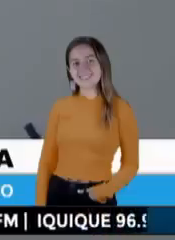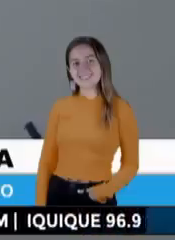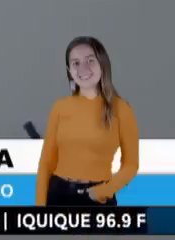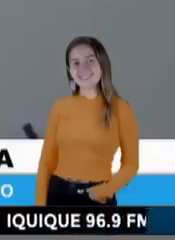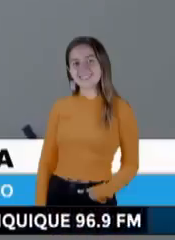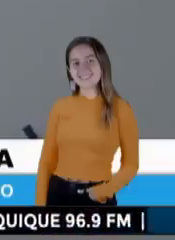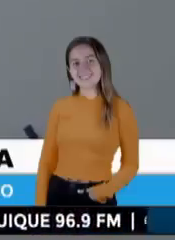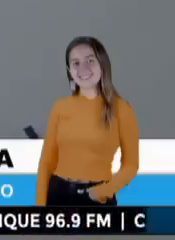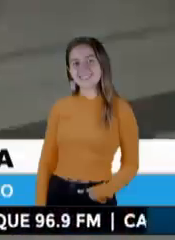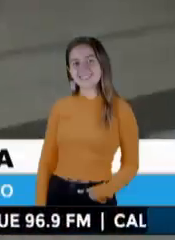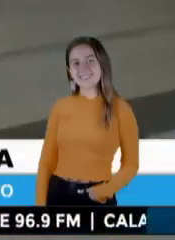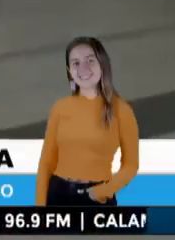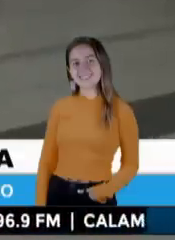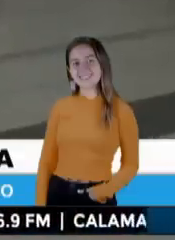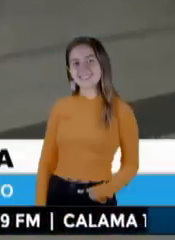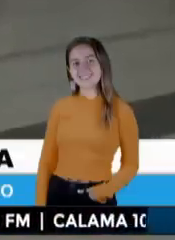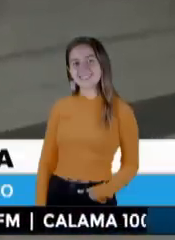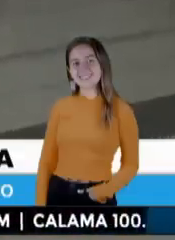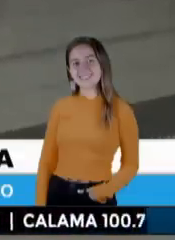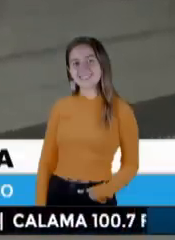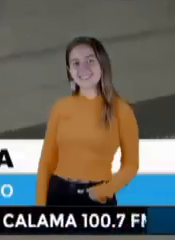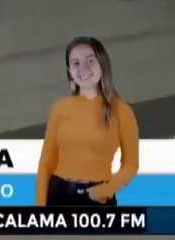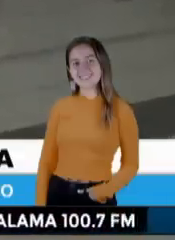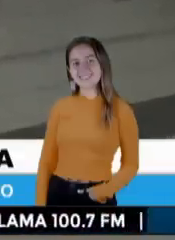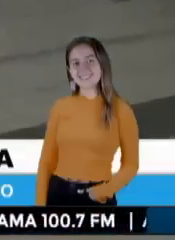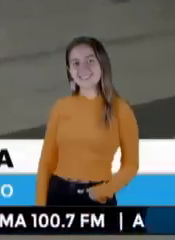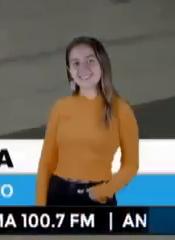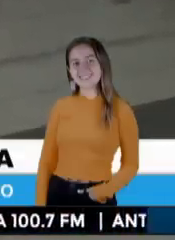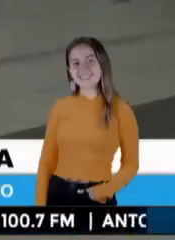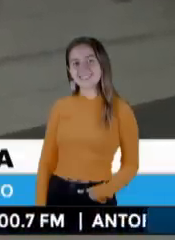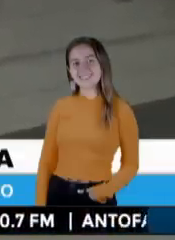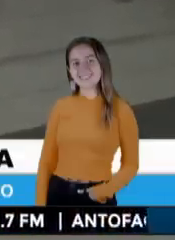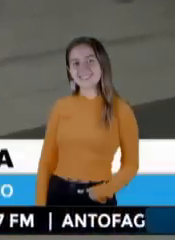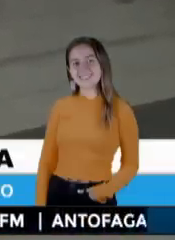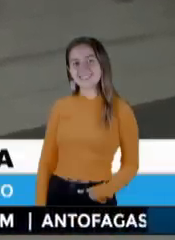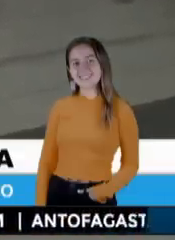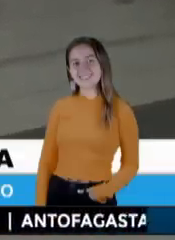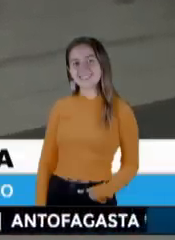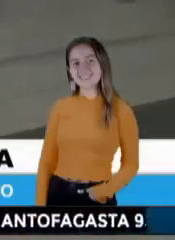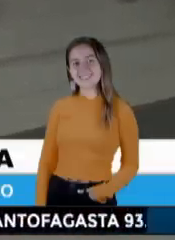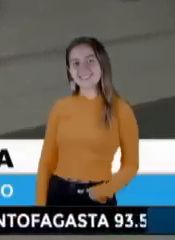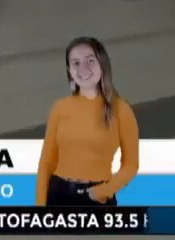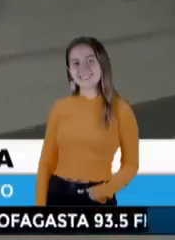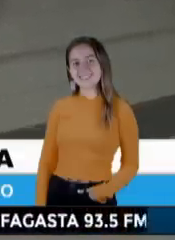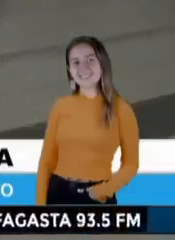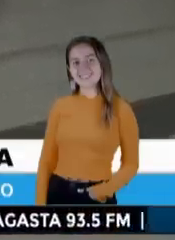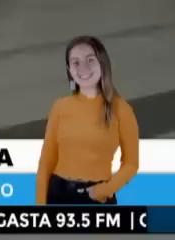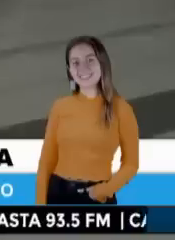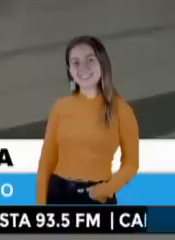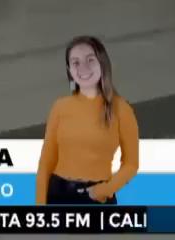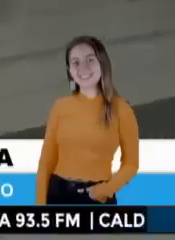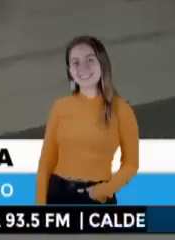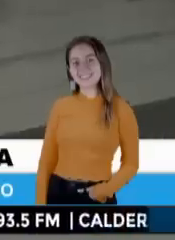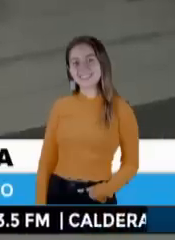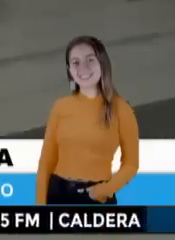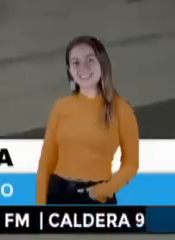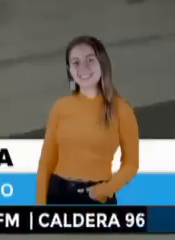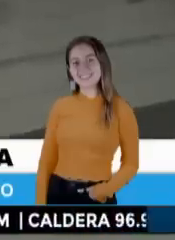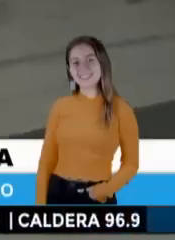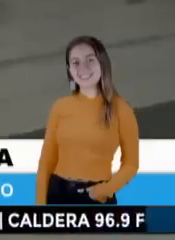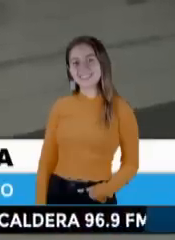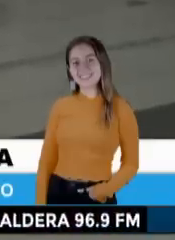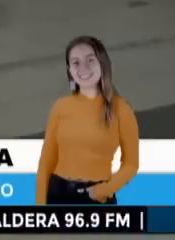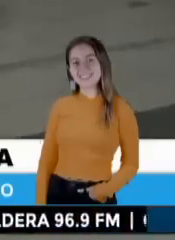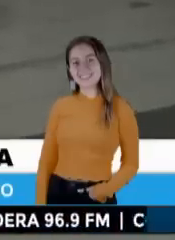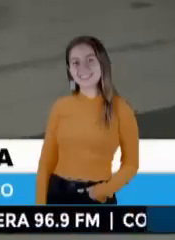Junta Nacional de la cual hablábamos inicie a las 17 horas y luego de una discusión que, como decíamos, va a ser telemática, pero va a contar de manera presencial